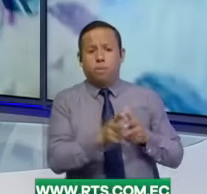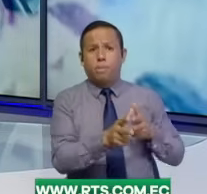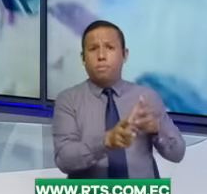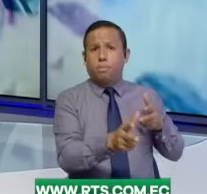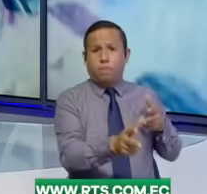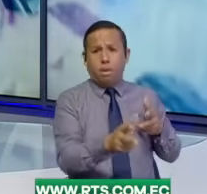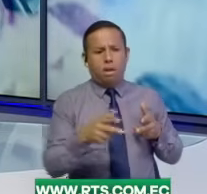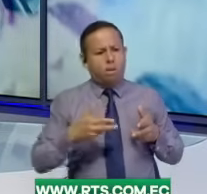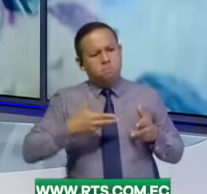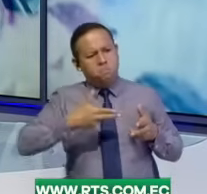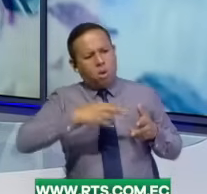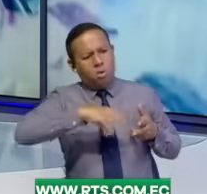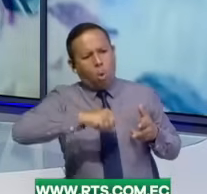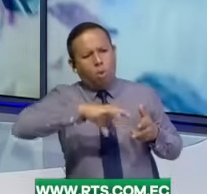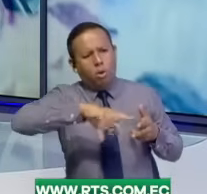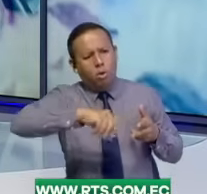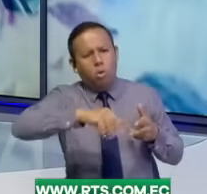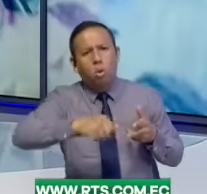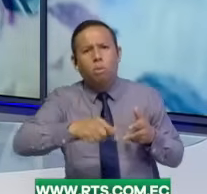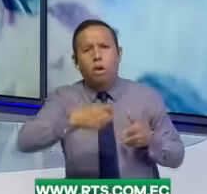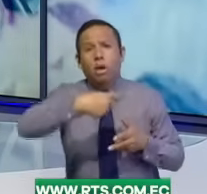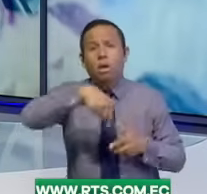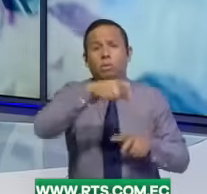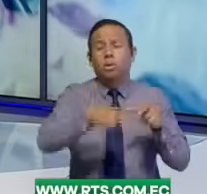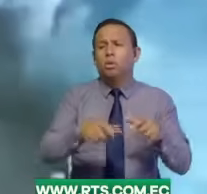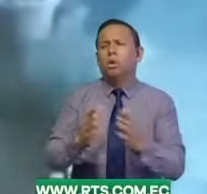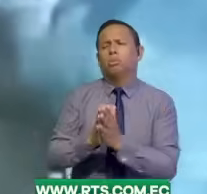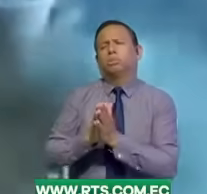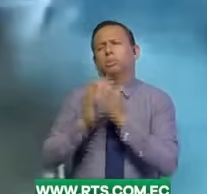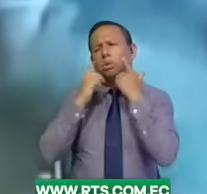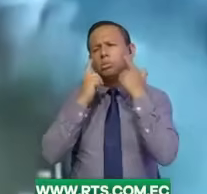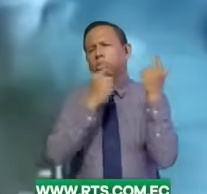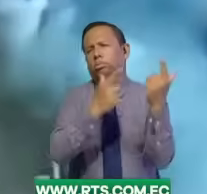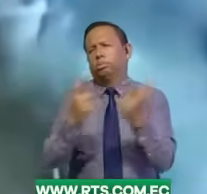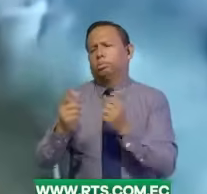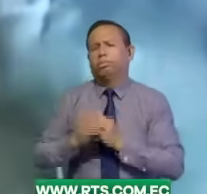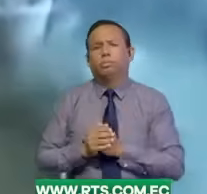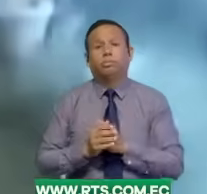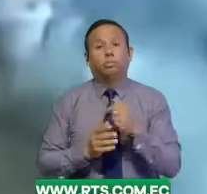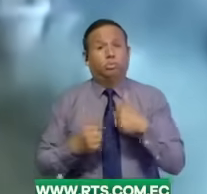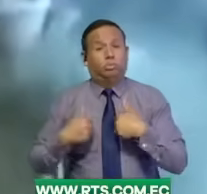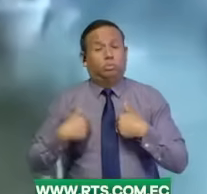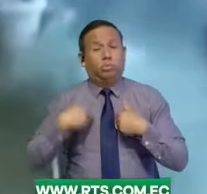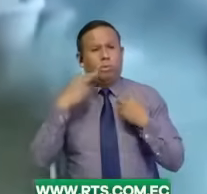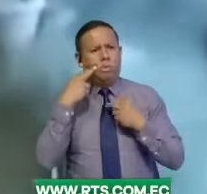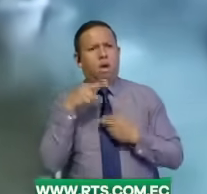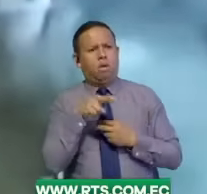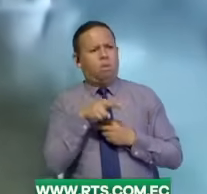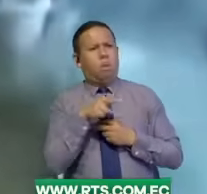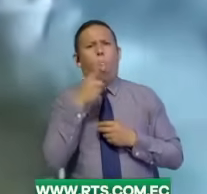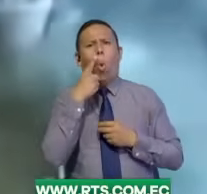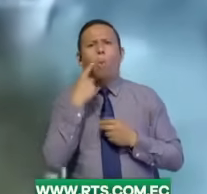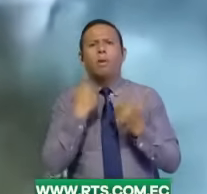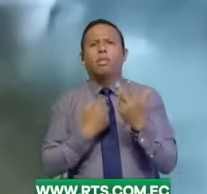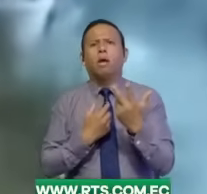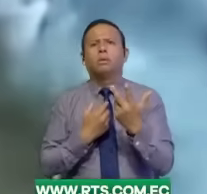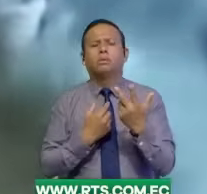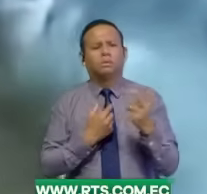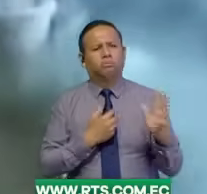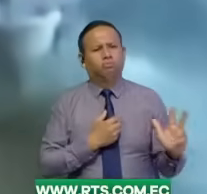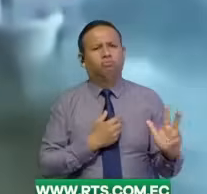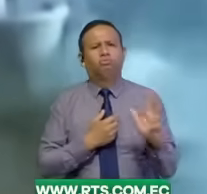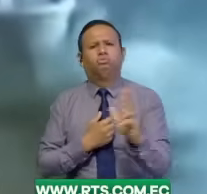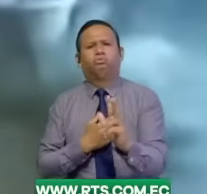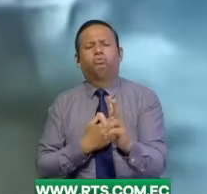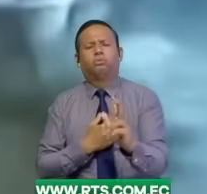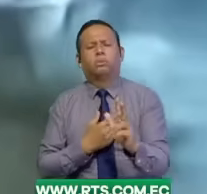exigen más patrullaje en el sector. Y veo que se bajan tres hombres y dejan la puerta abierta del taxi. Atacaron